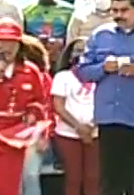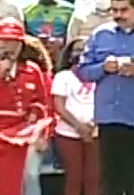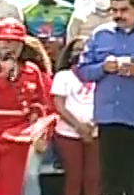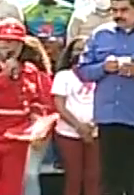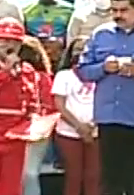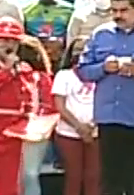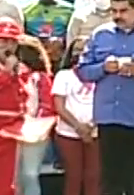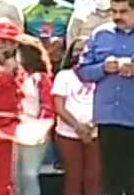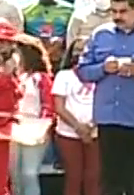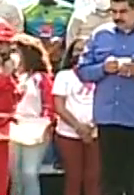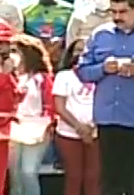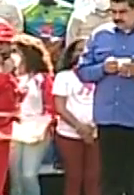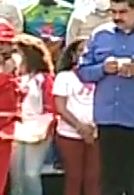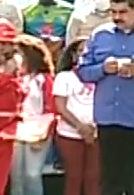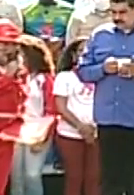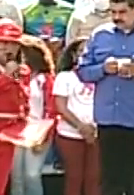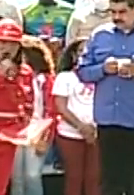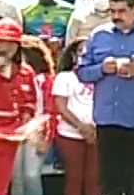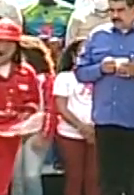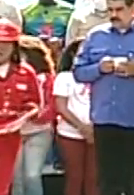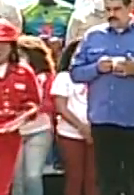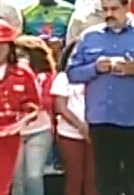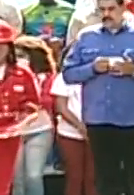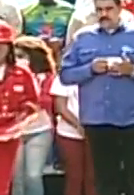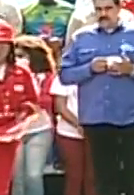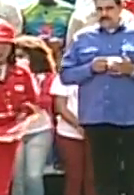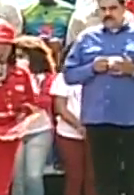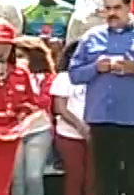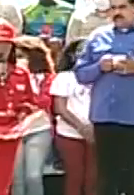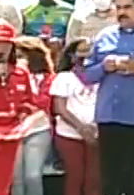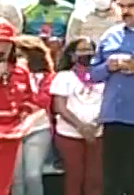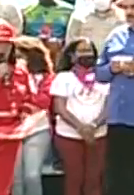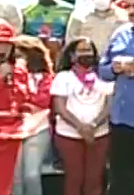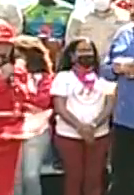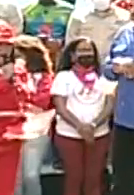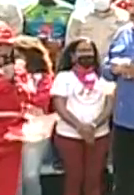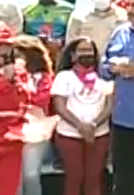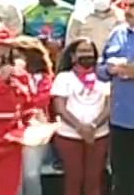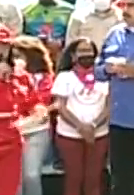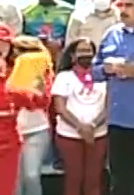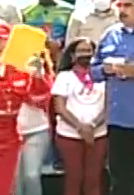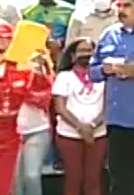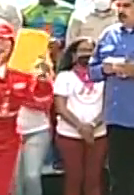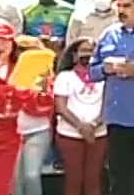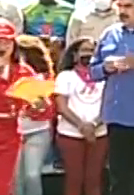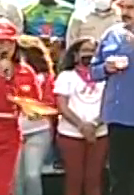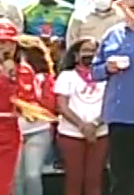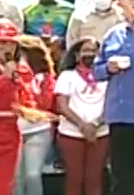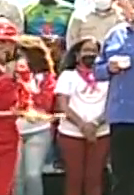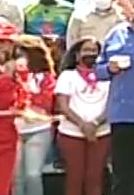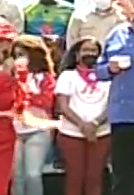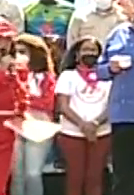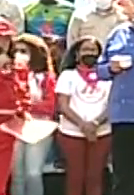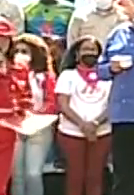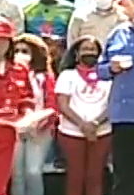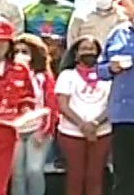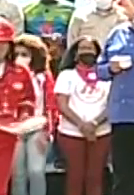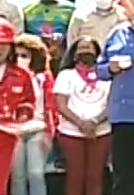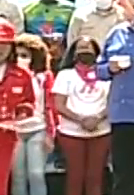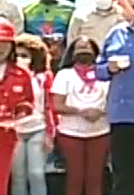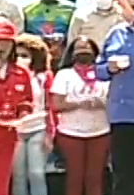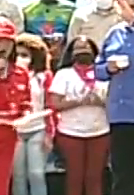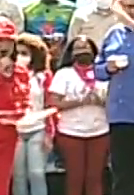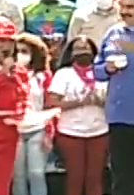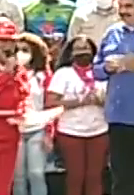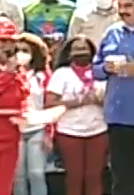señalar de que nosotros hemos vendido los derechos de la clase trabajadora. Eso es falso, sino que no ha